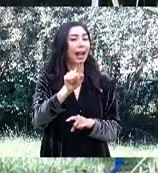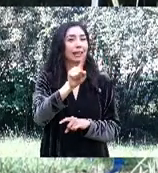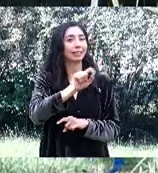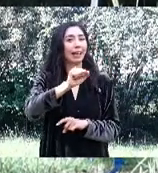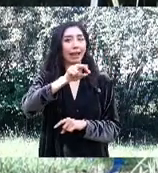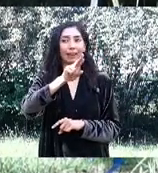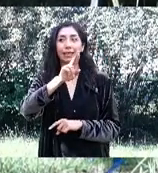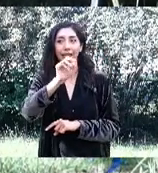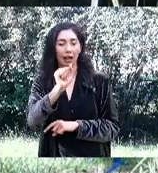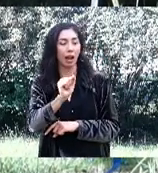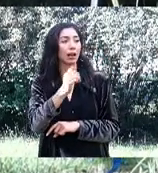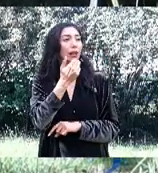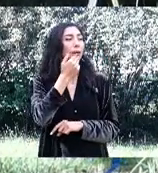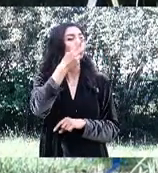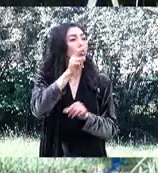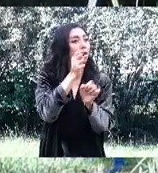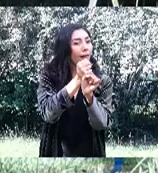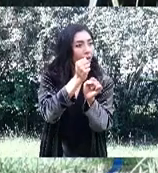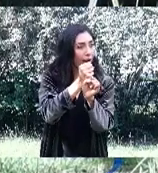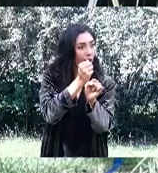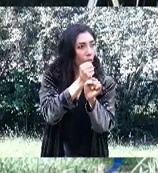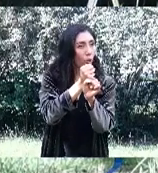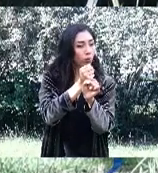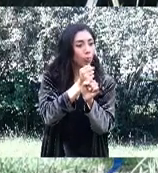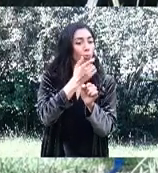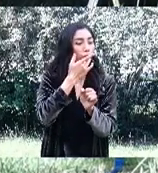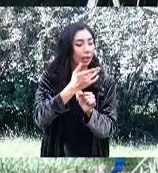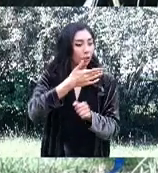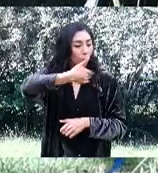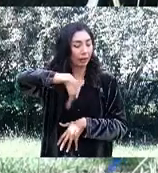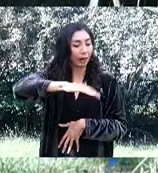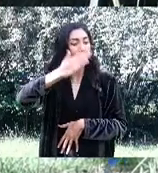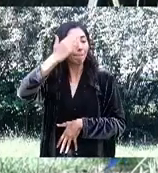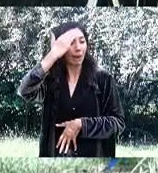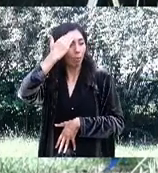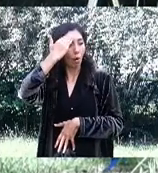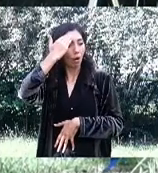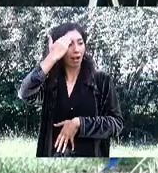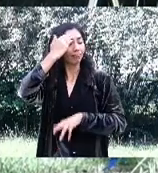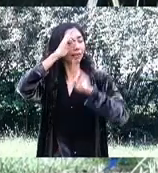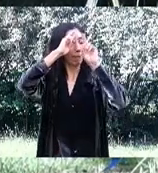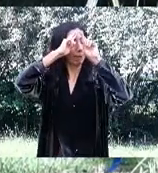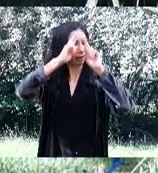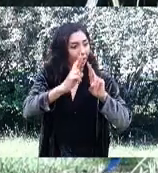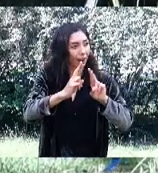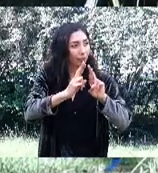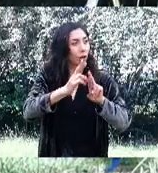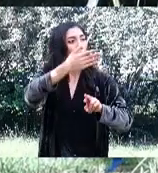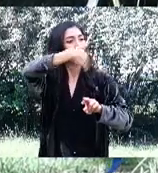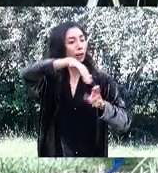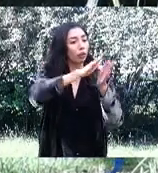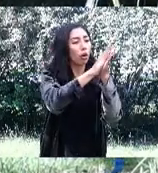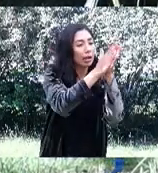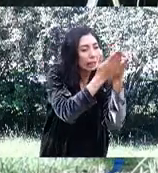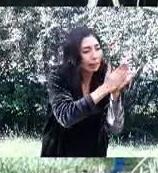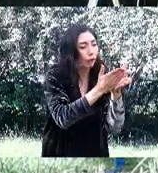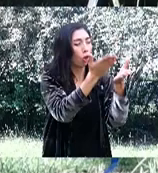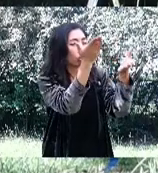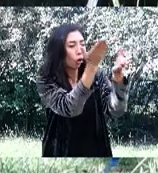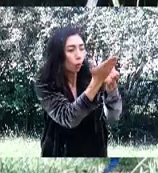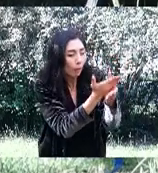desarrollado porque respetar nuestra memoria respetar la documentación lo que hemos